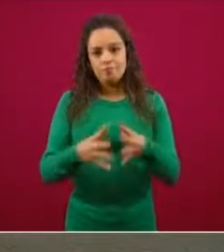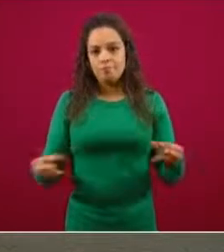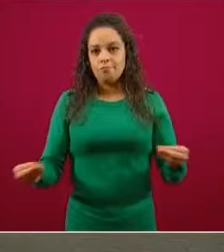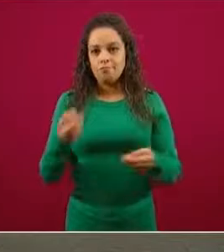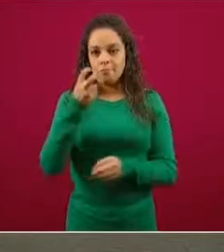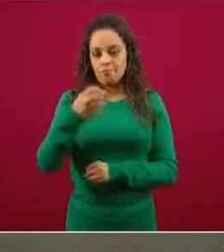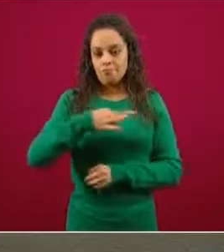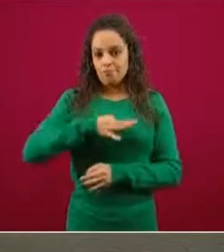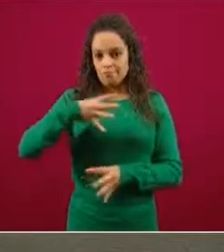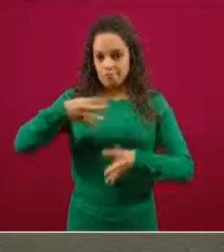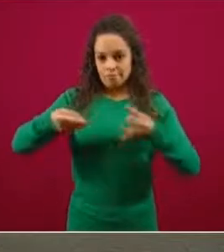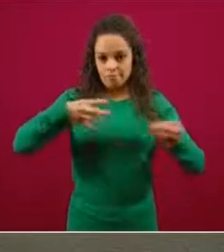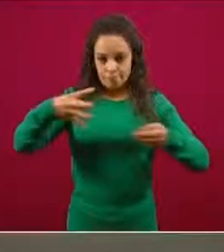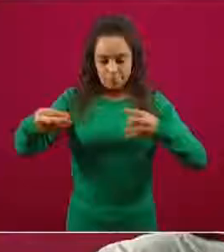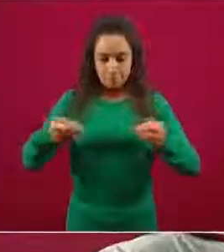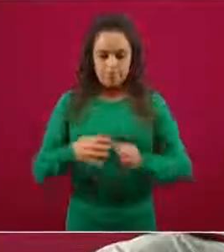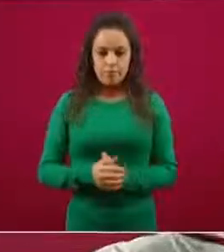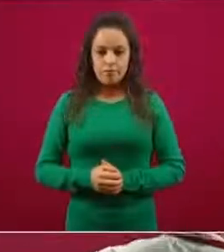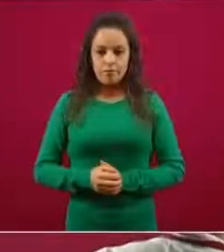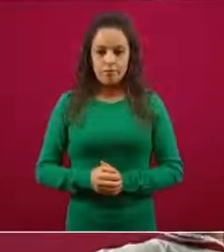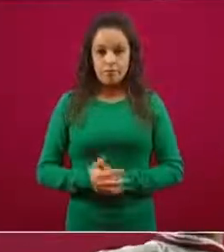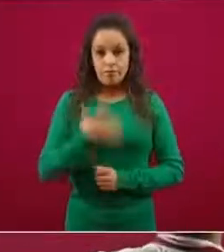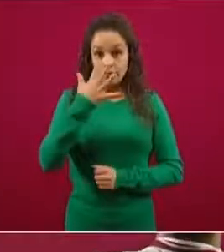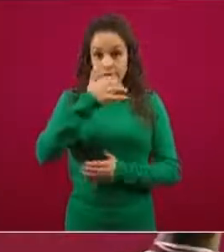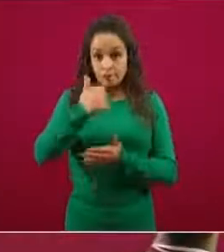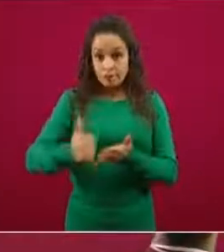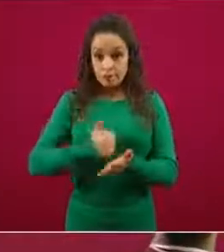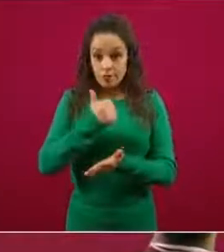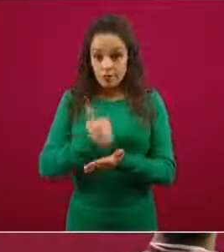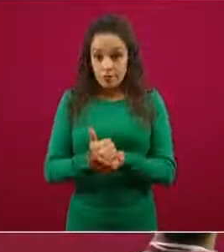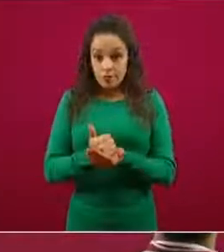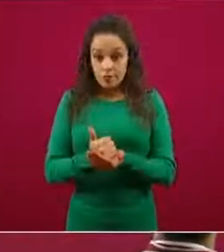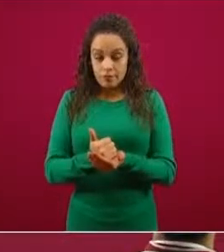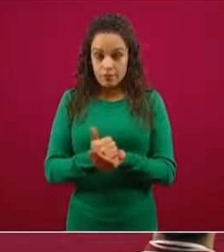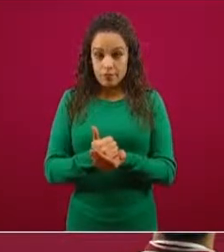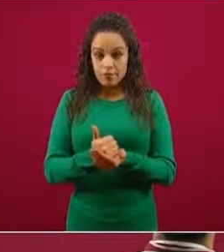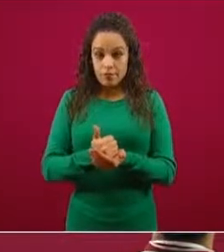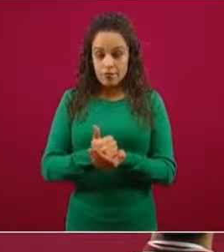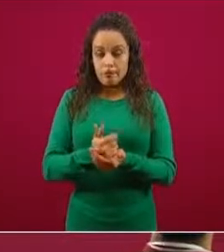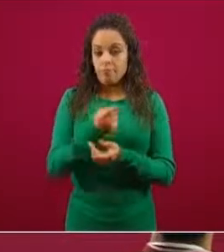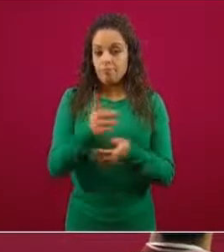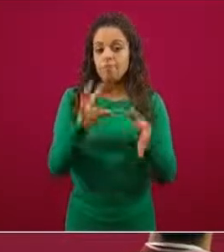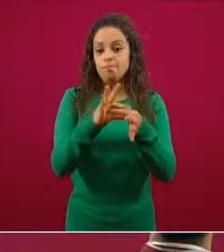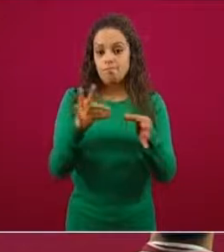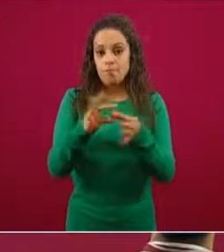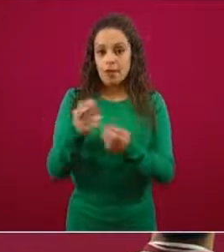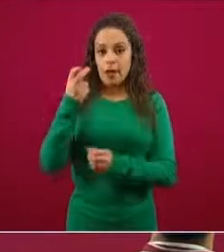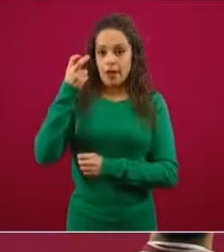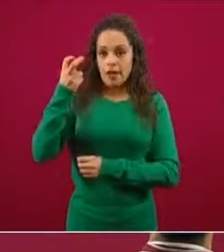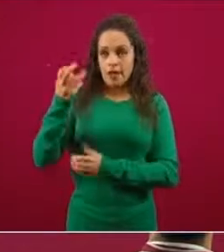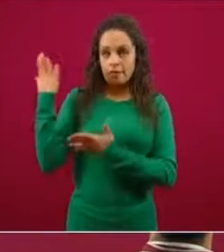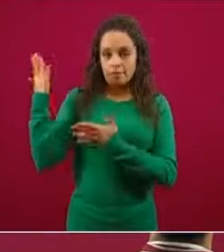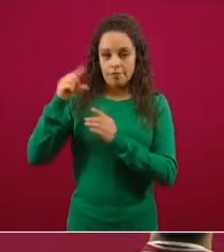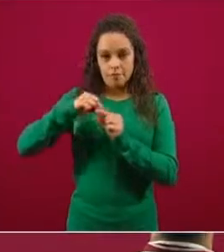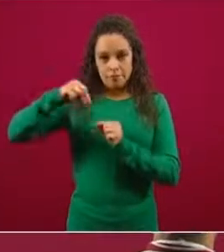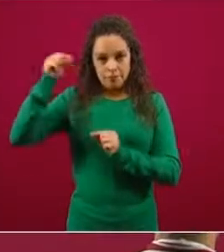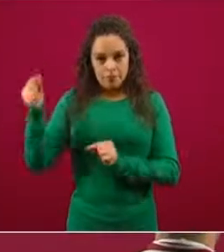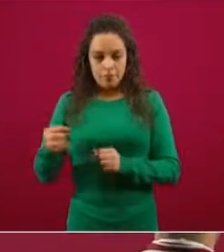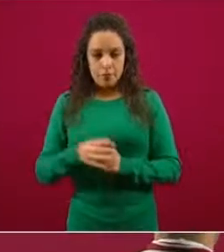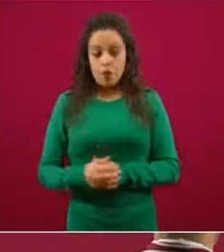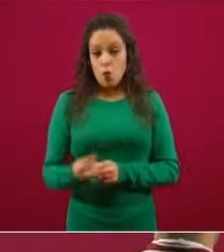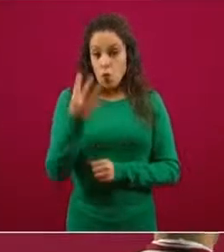5 ciudades que vamos a comentar. Lo que vamos a ver es que algunas, 4 de ellas, están en el punto